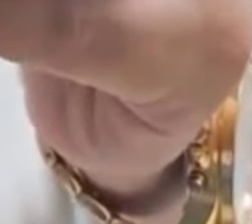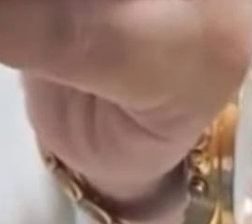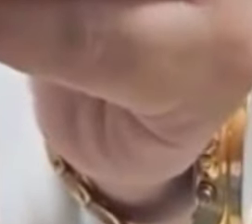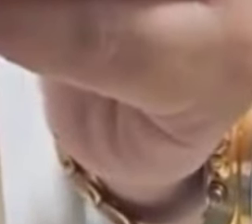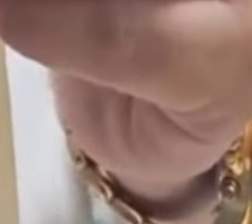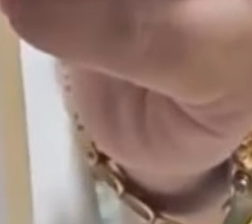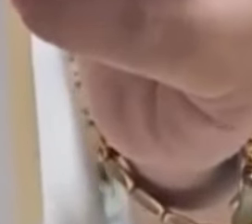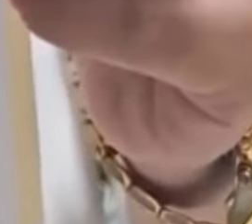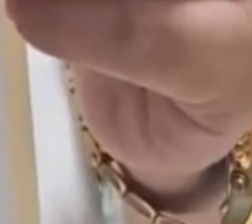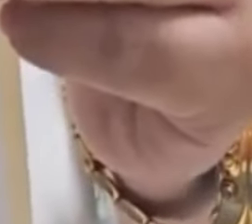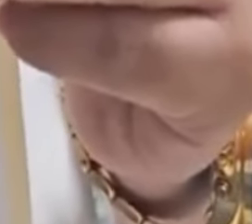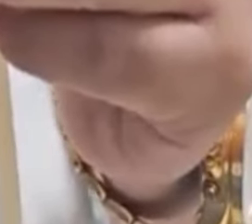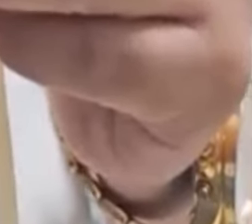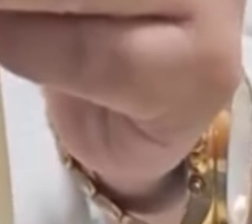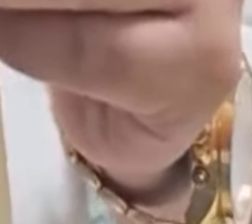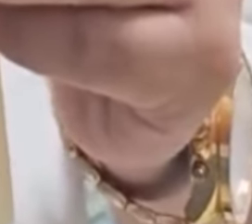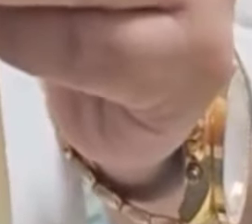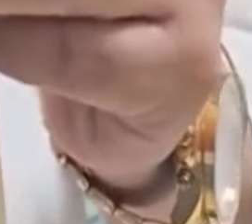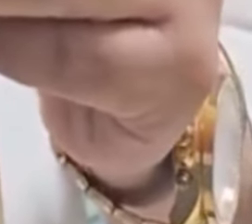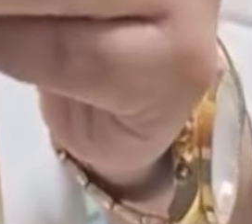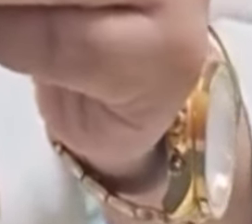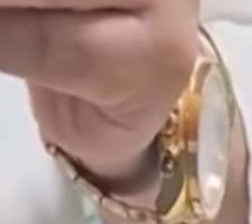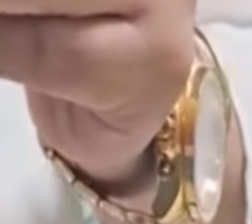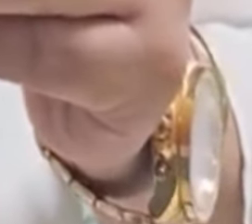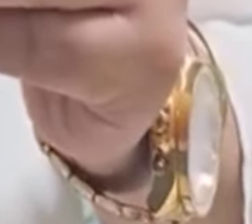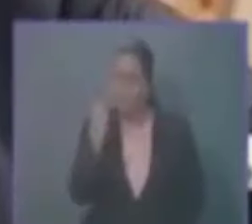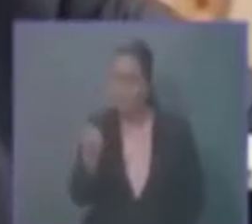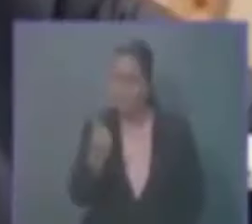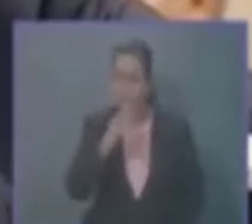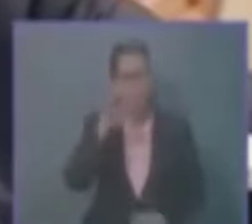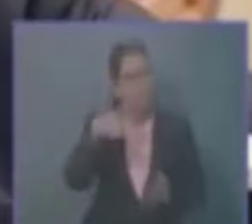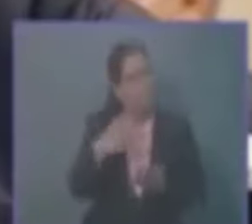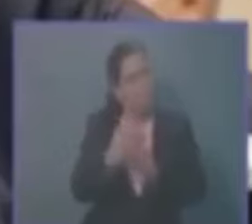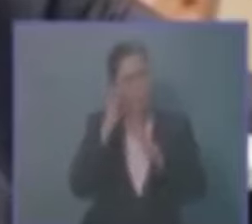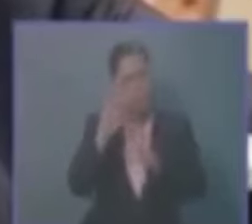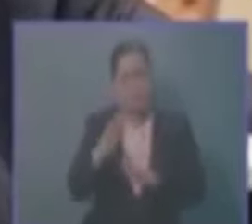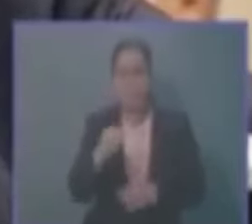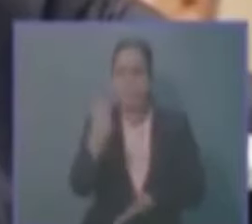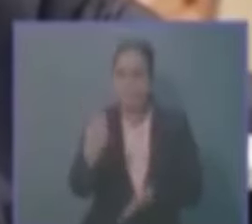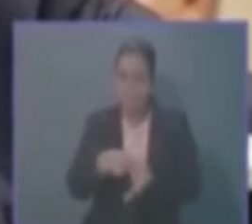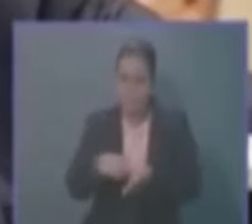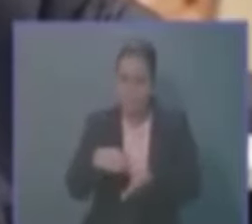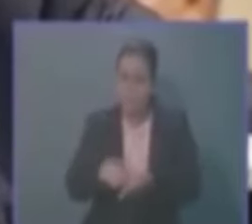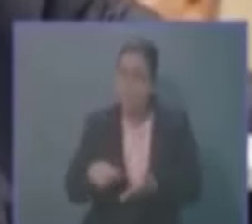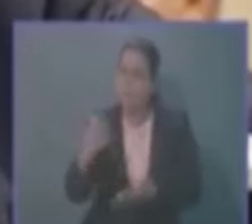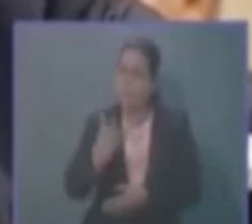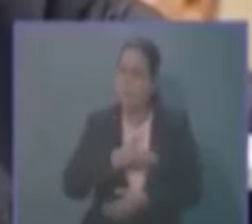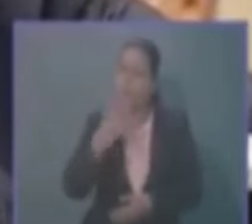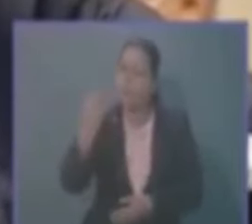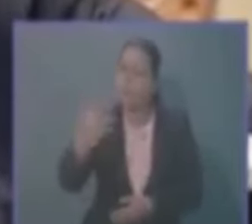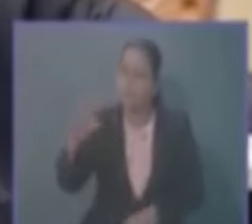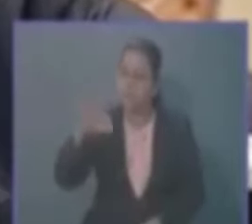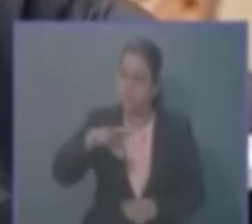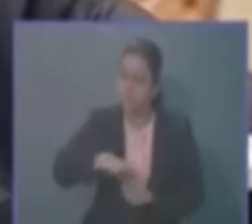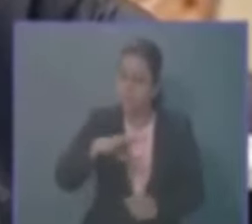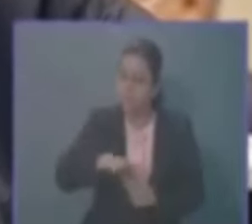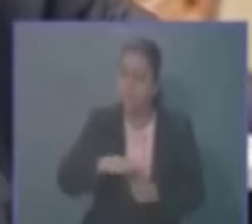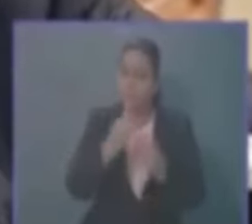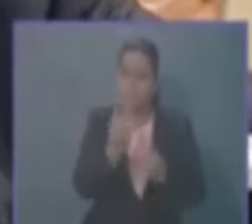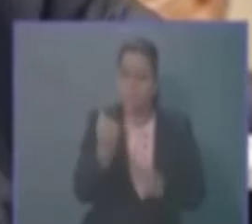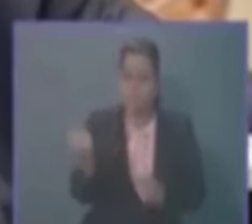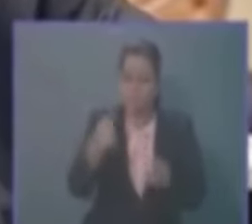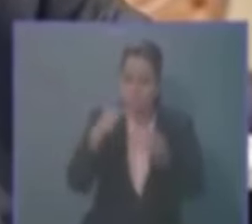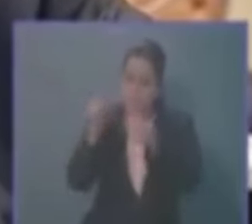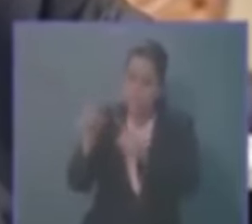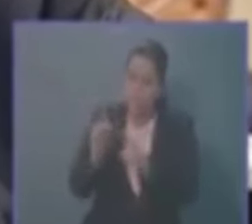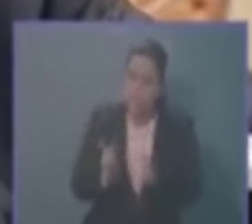La Fiscalía General de la República ha presentado una acusación formal contra el exdiputado de Arena, Alberto Romero, por los delitos de